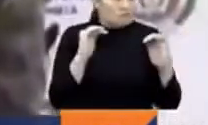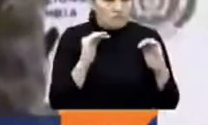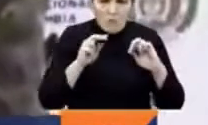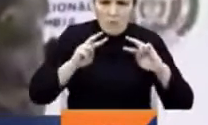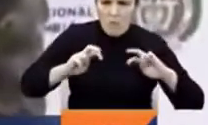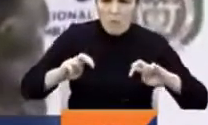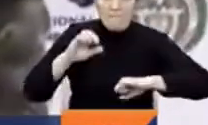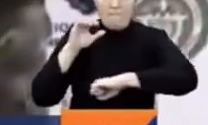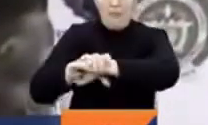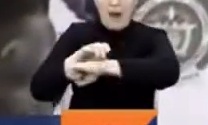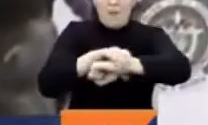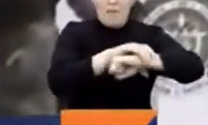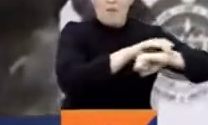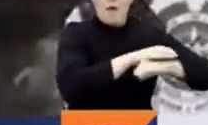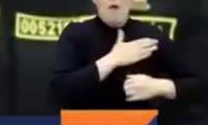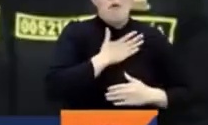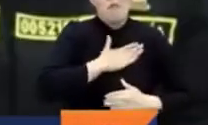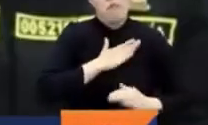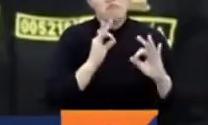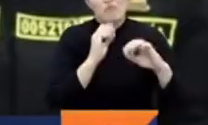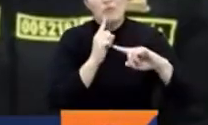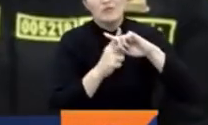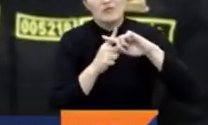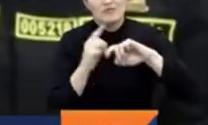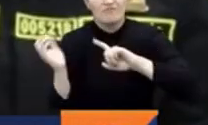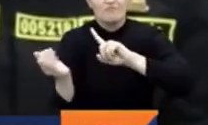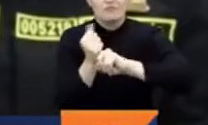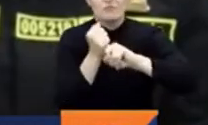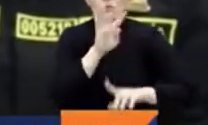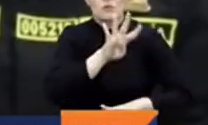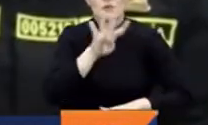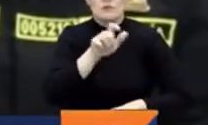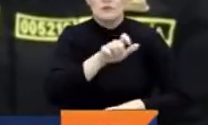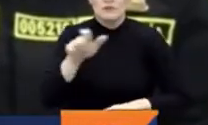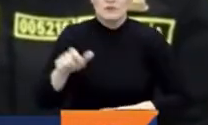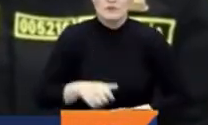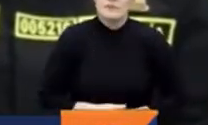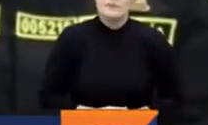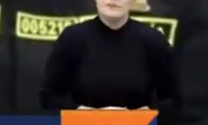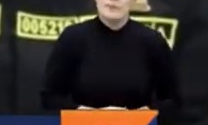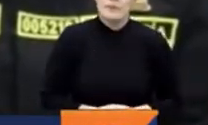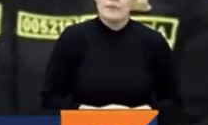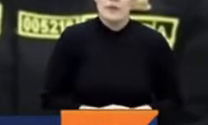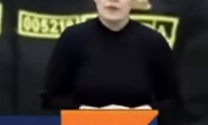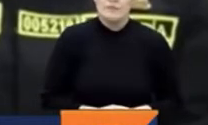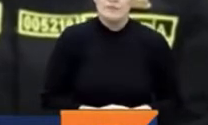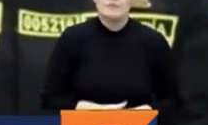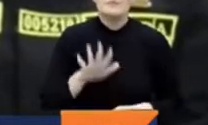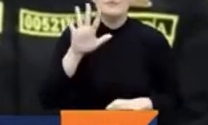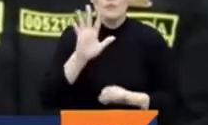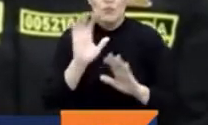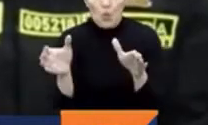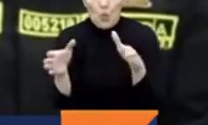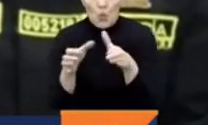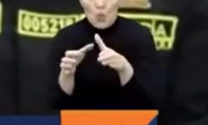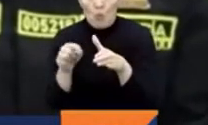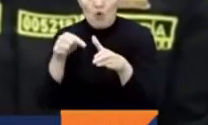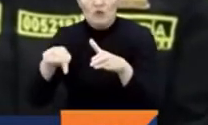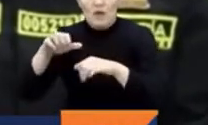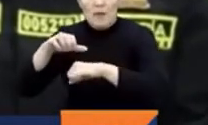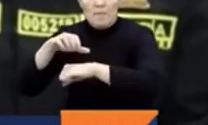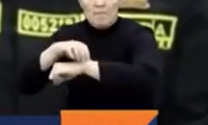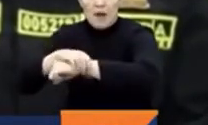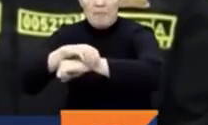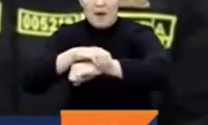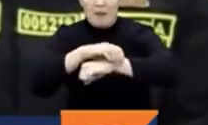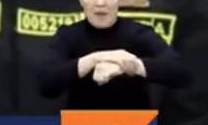operación Cóndor son satisfactorios. Especialmente sobre la subestructura Luis Alfonso Echavarría, se han capturado 5